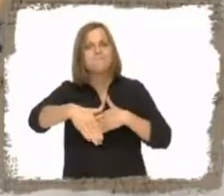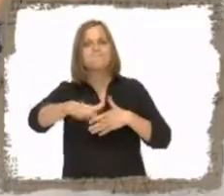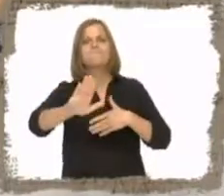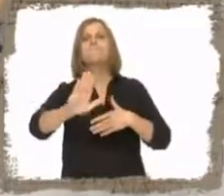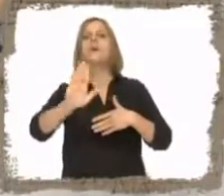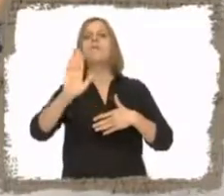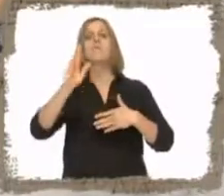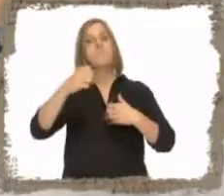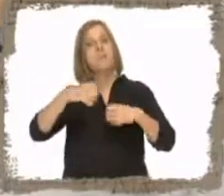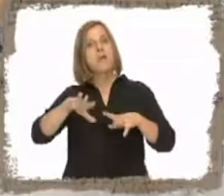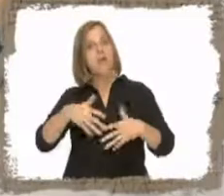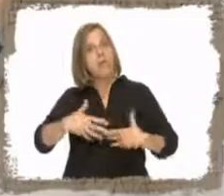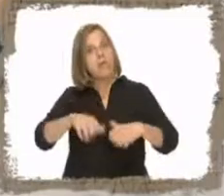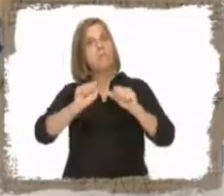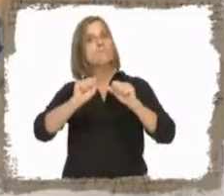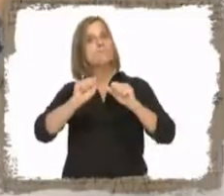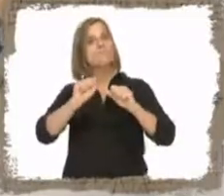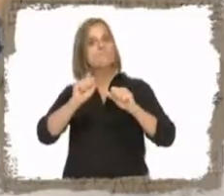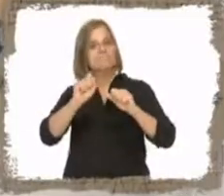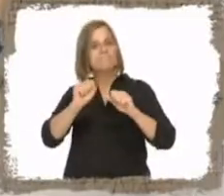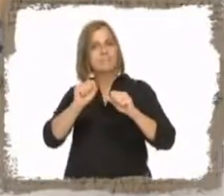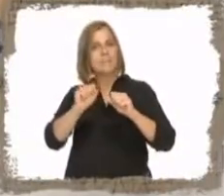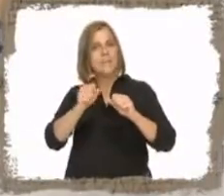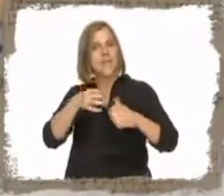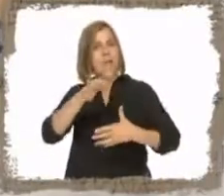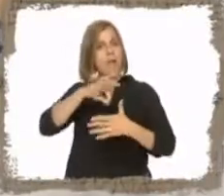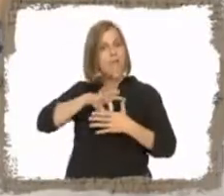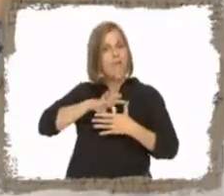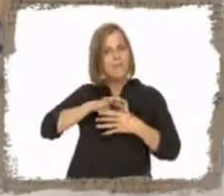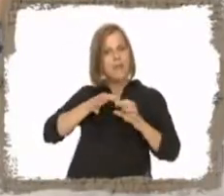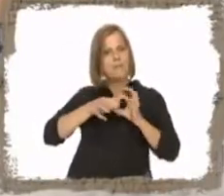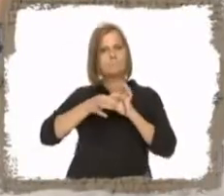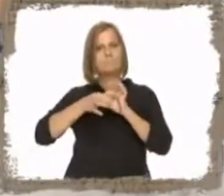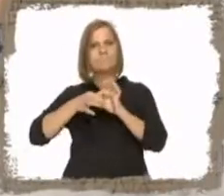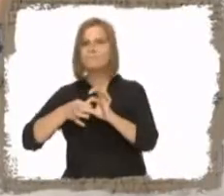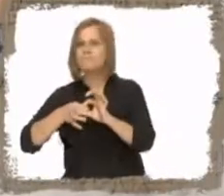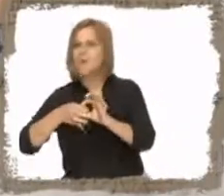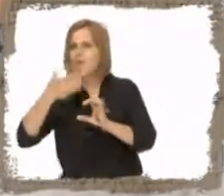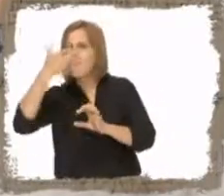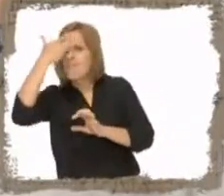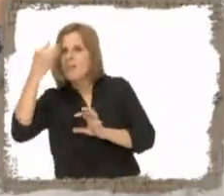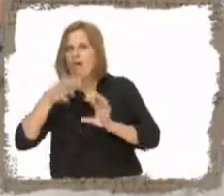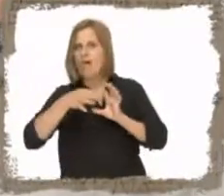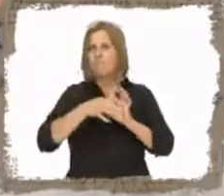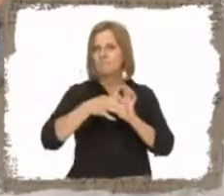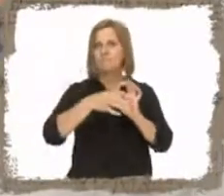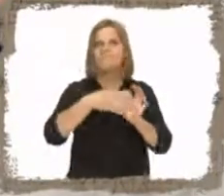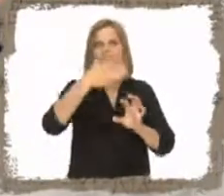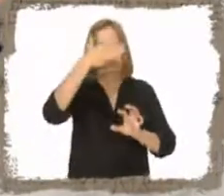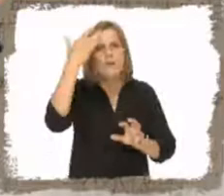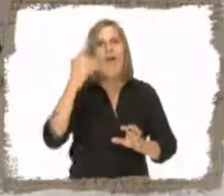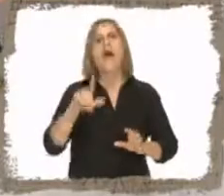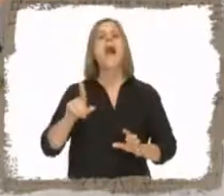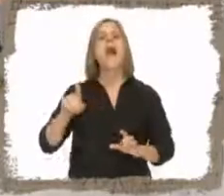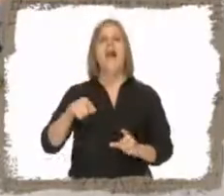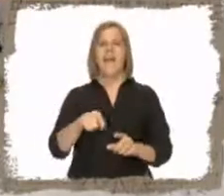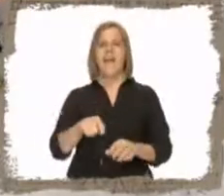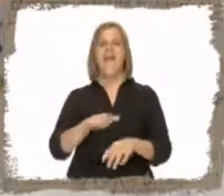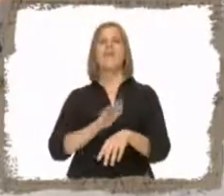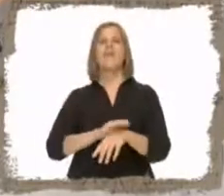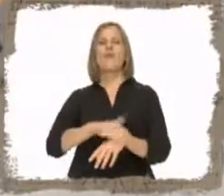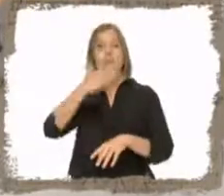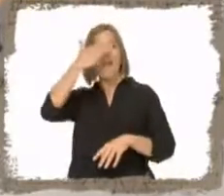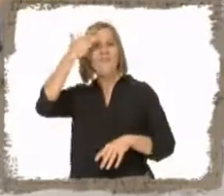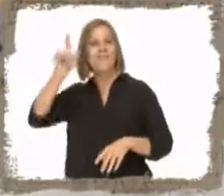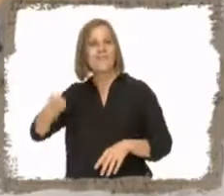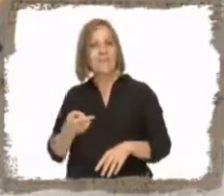se consideró y se descubrió que al estar estos gérmenes asociados con determinadas enfermedades eran la única causa de